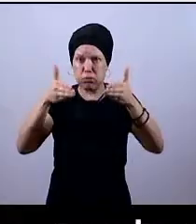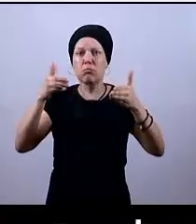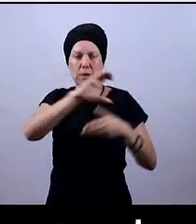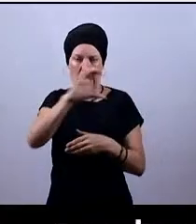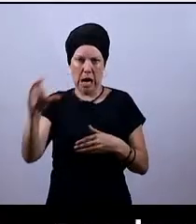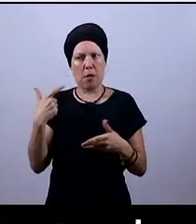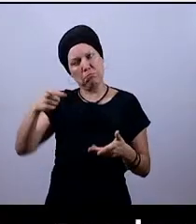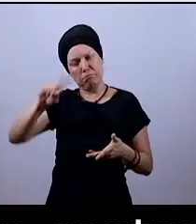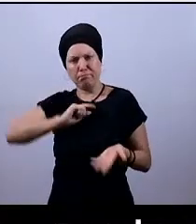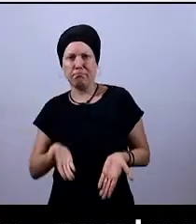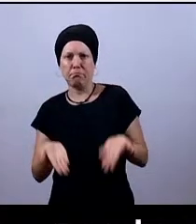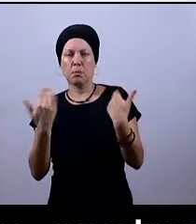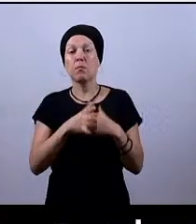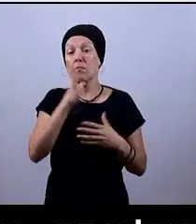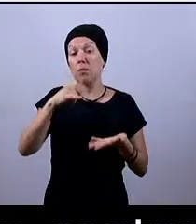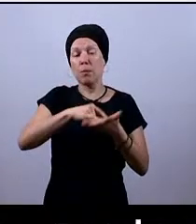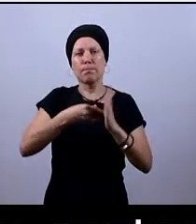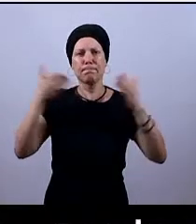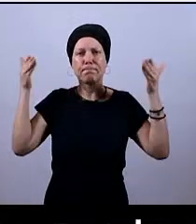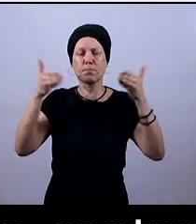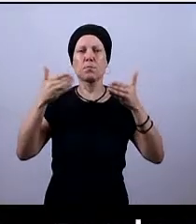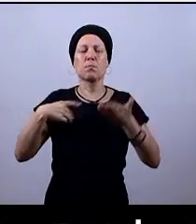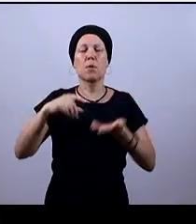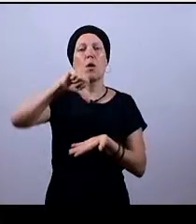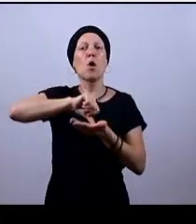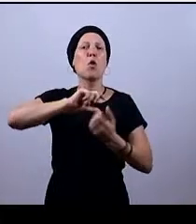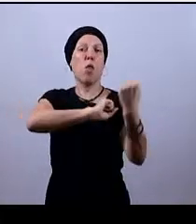Actualmente la tecnificación se concentra en la Ciudad Deportiva de